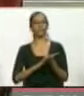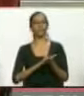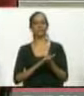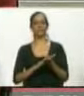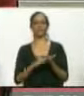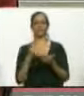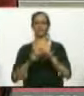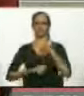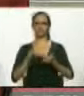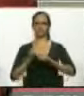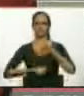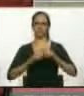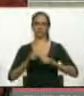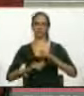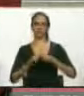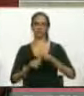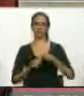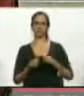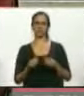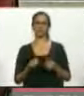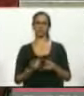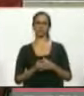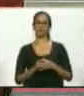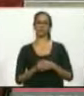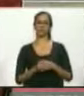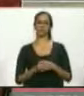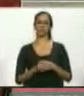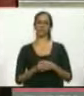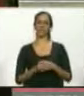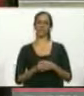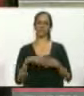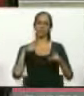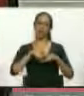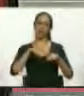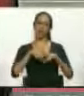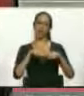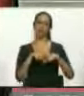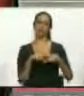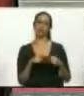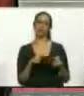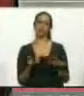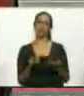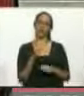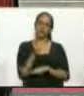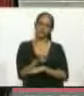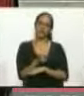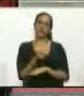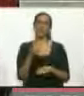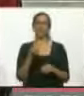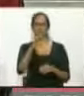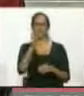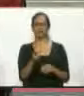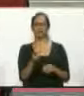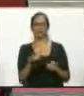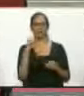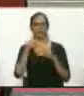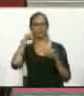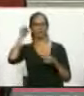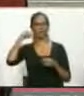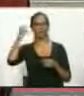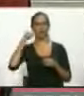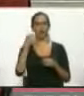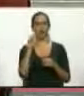que se han generado esa inflación en inflación inducida etcétera etcétera mientras tanto este personaje sigue siendo el fracaso vamos a pasar nuestro vídeo